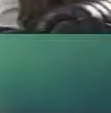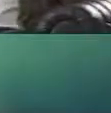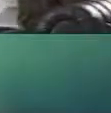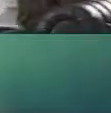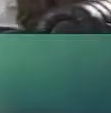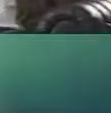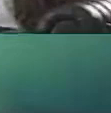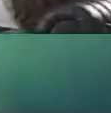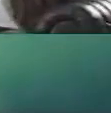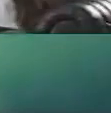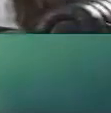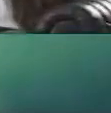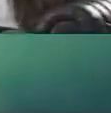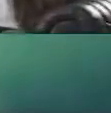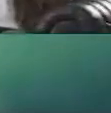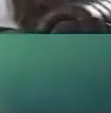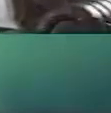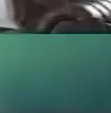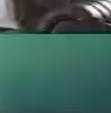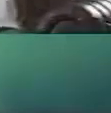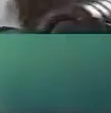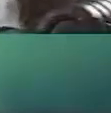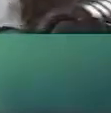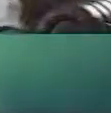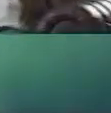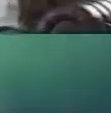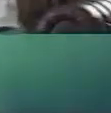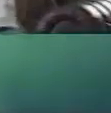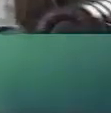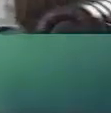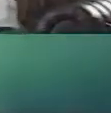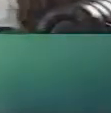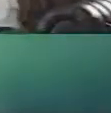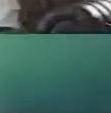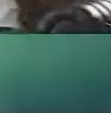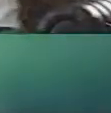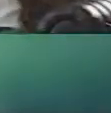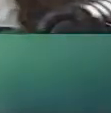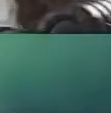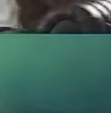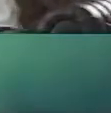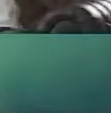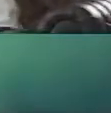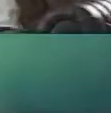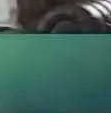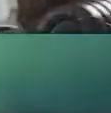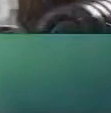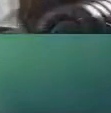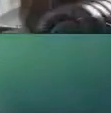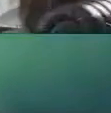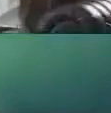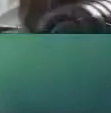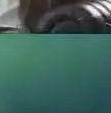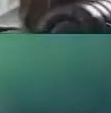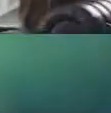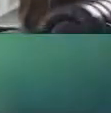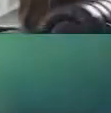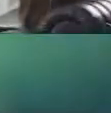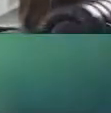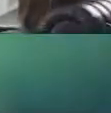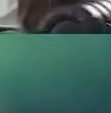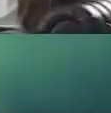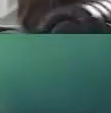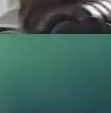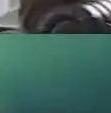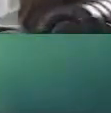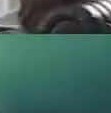por el tema de la pandemia. Pero si se dan cuenta, la vida de las personas sordas también tiene dificultades, y pueden ver